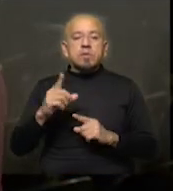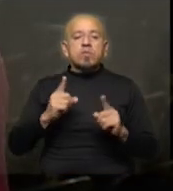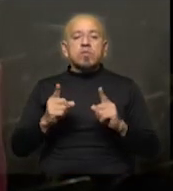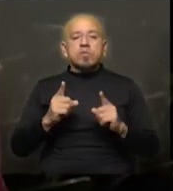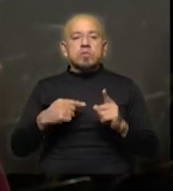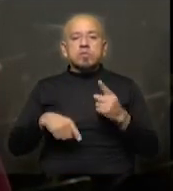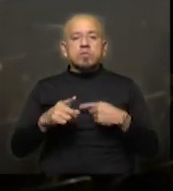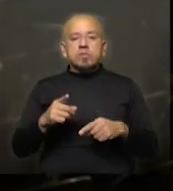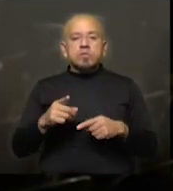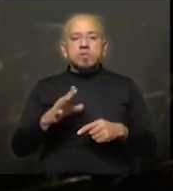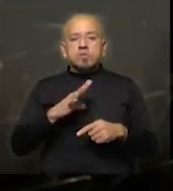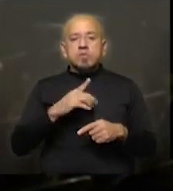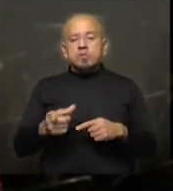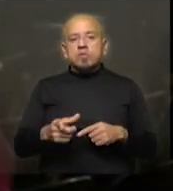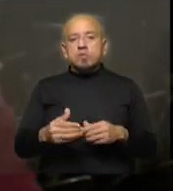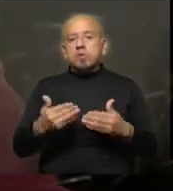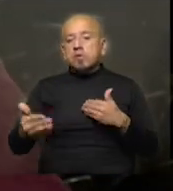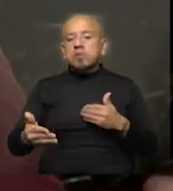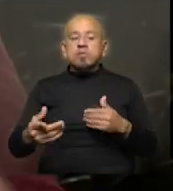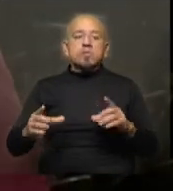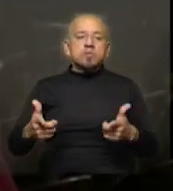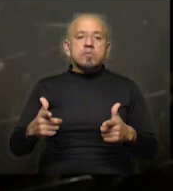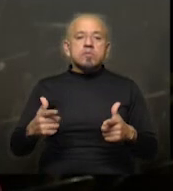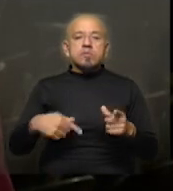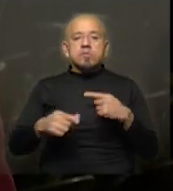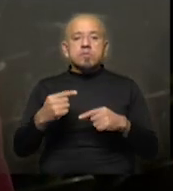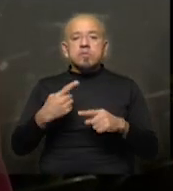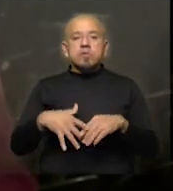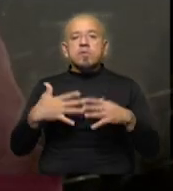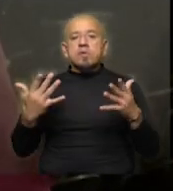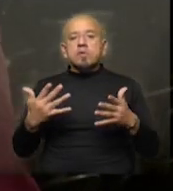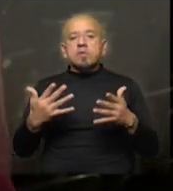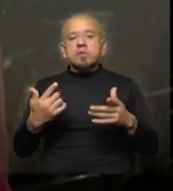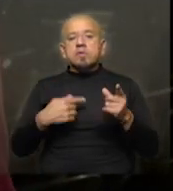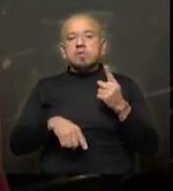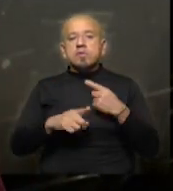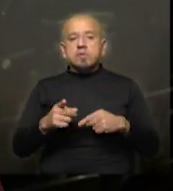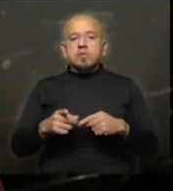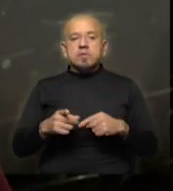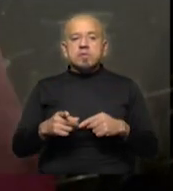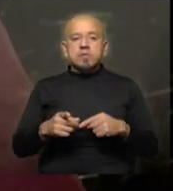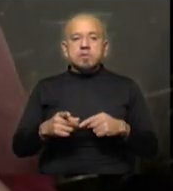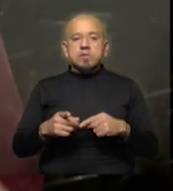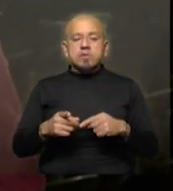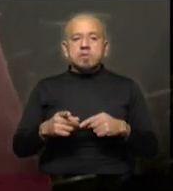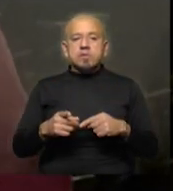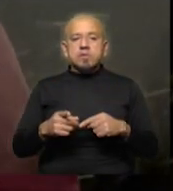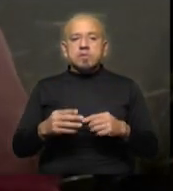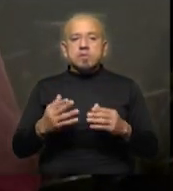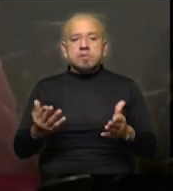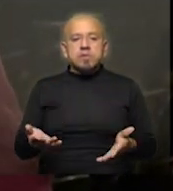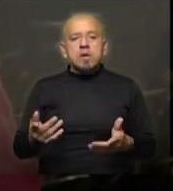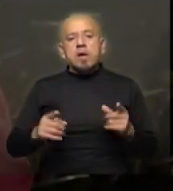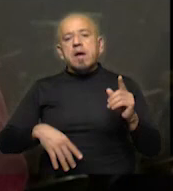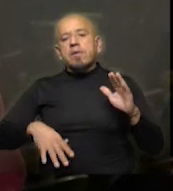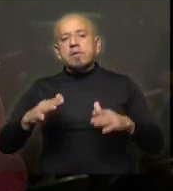esa línea que separe el escenario del público y que sea una fiesta colectiva y buscamos que por momentos también